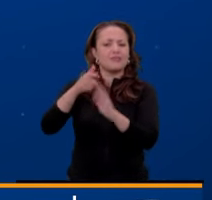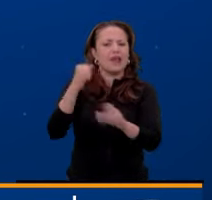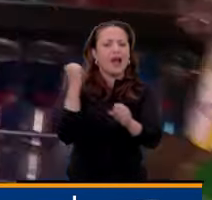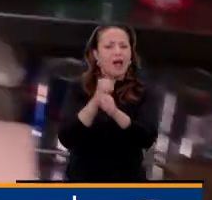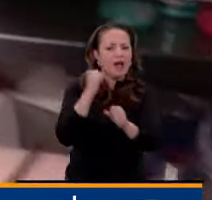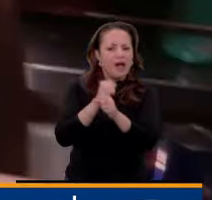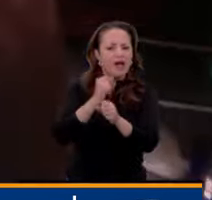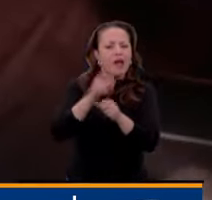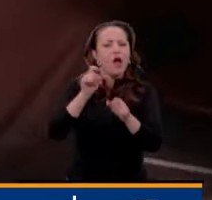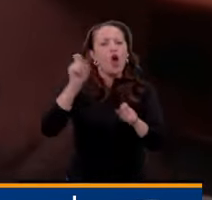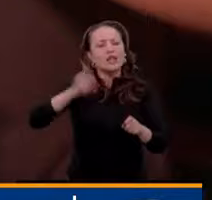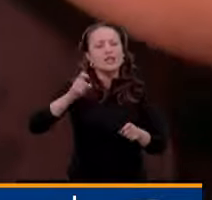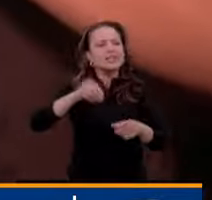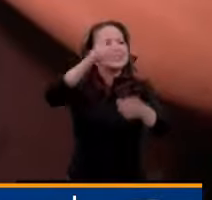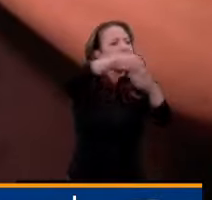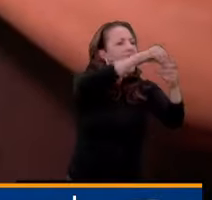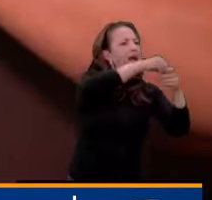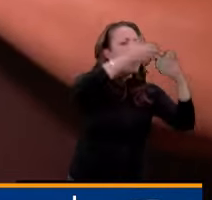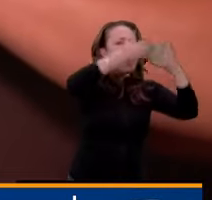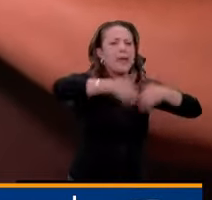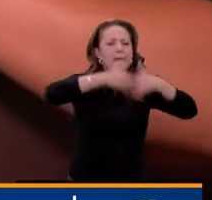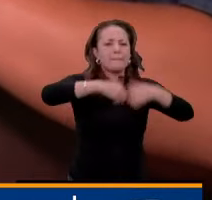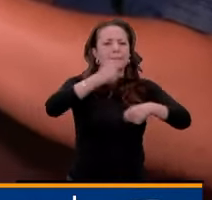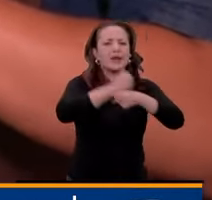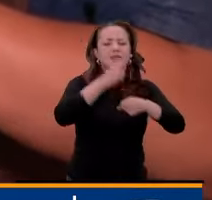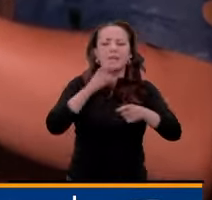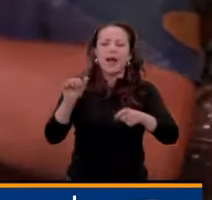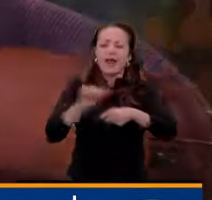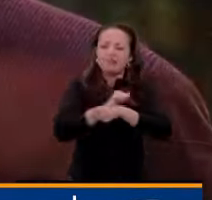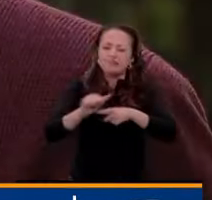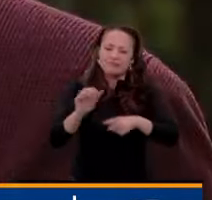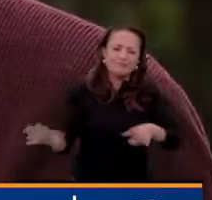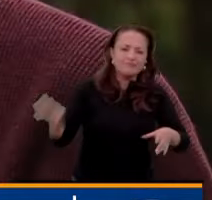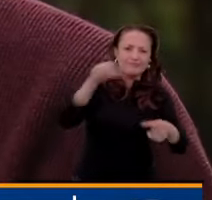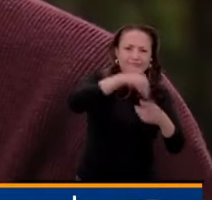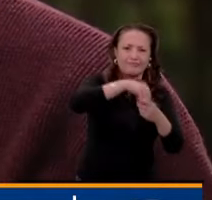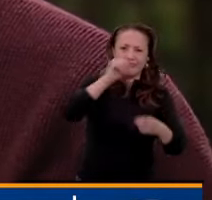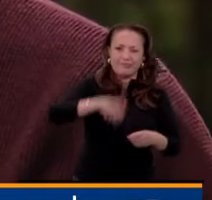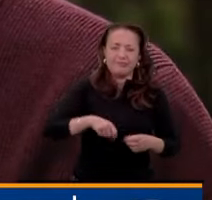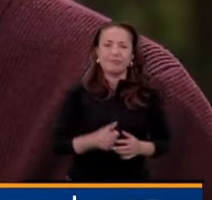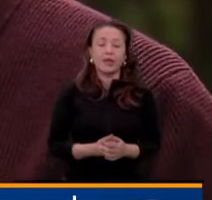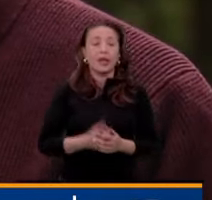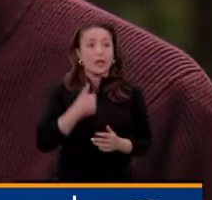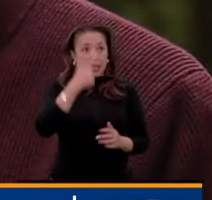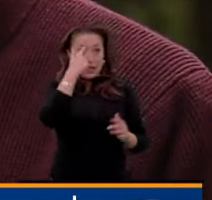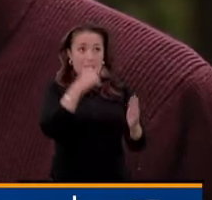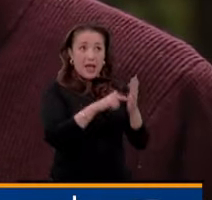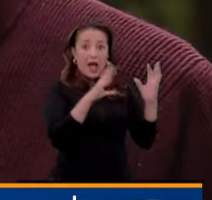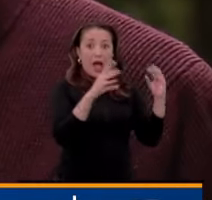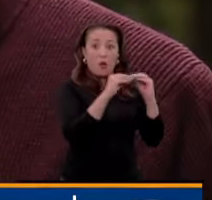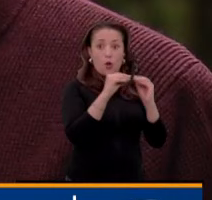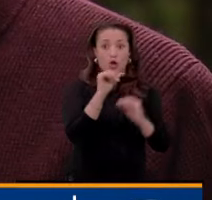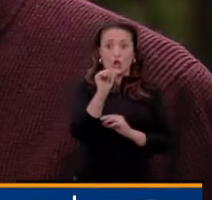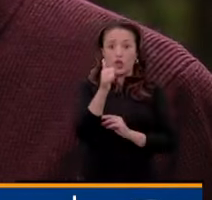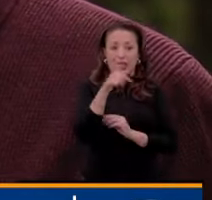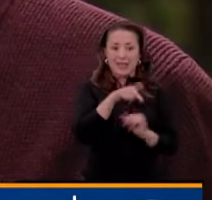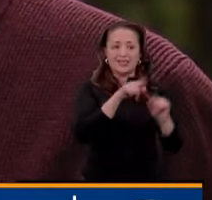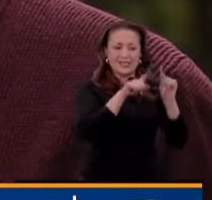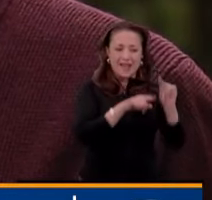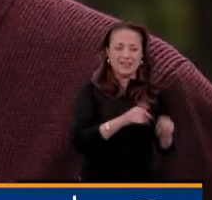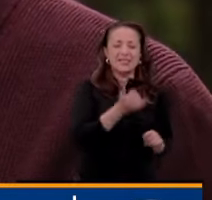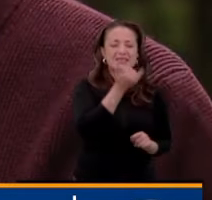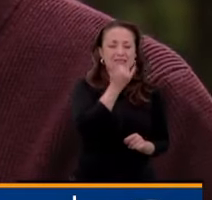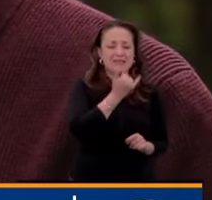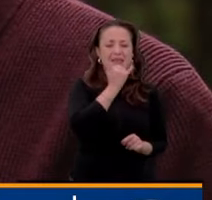requieren desde las empresas dentro de la cuota de aprendizaje. Bueno, lo que creo es que el acuerdo 10 indudablemente comete errores desde el punto de vista